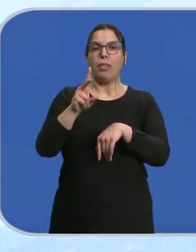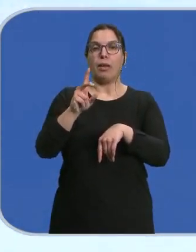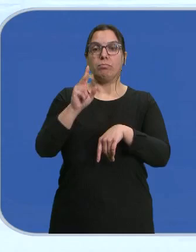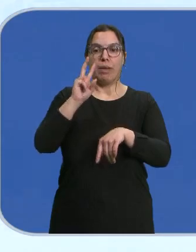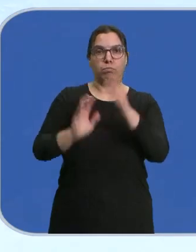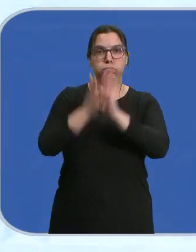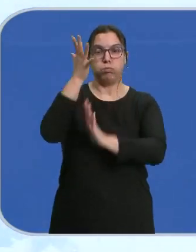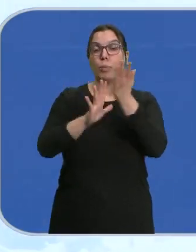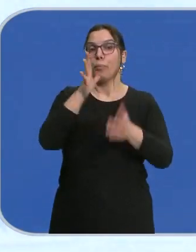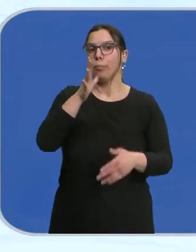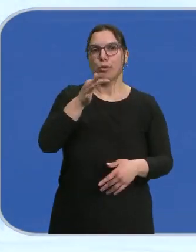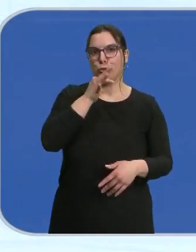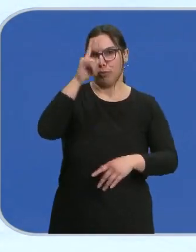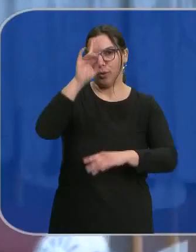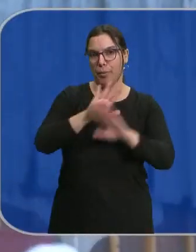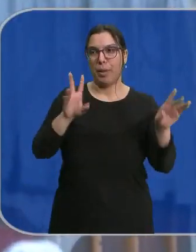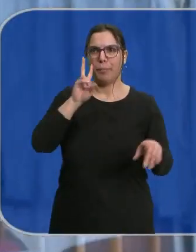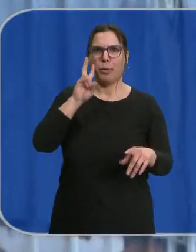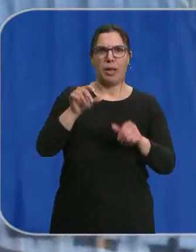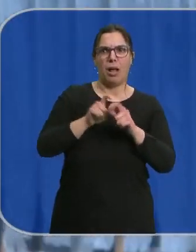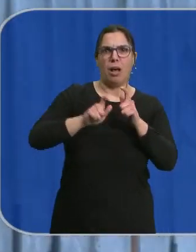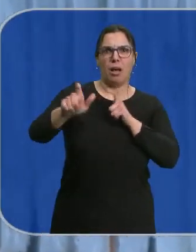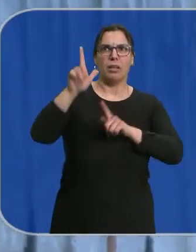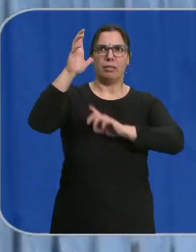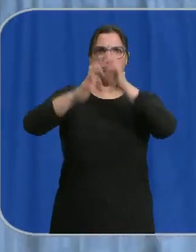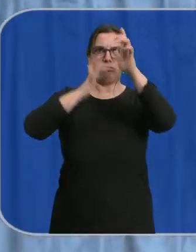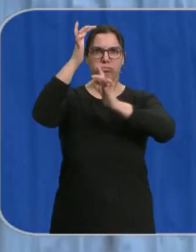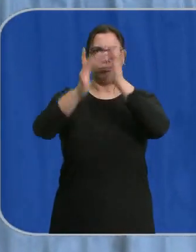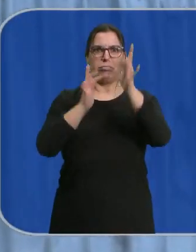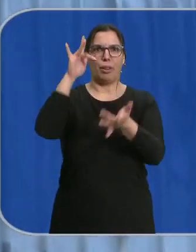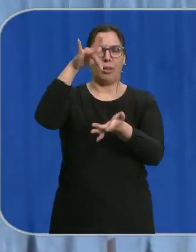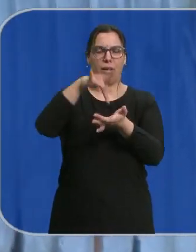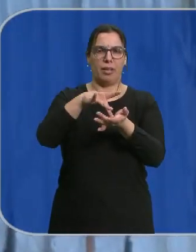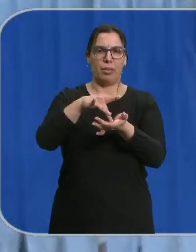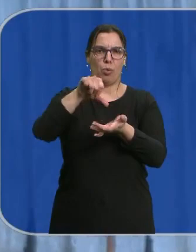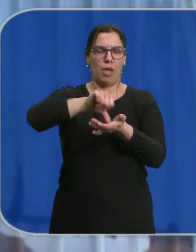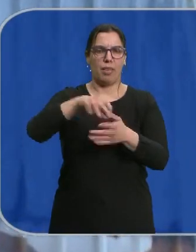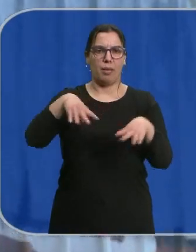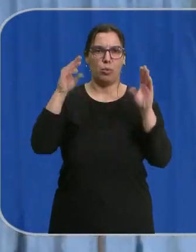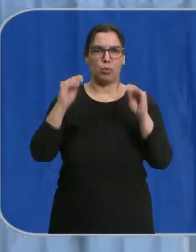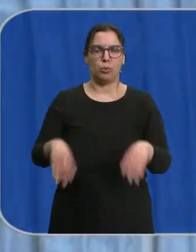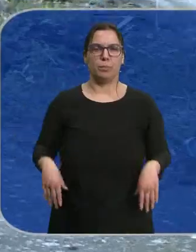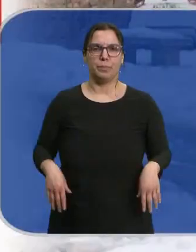las causas, la densa nube de humo puede apreciarse desde muchos puntos de la ciudad de Burgos.